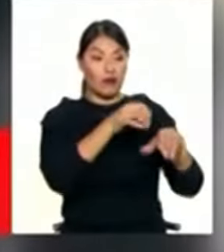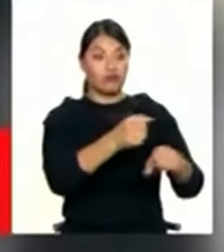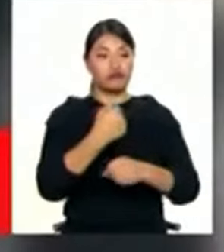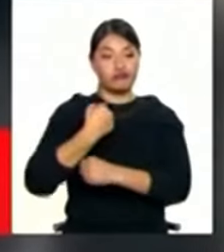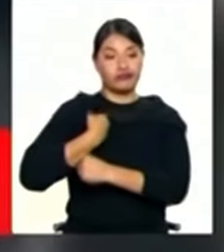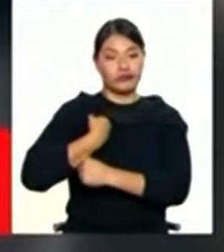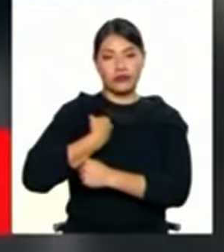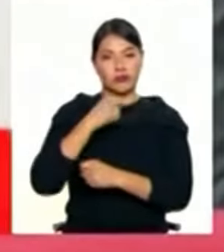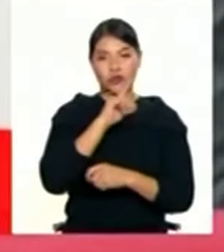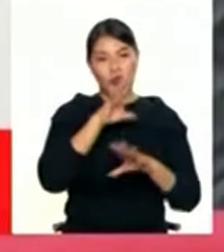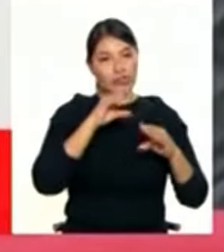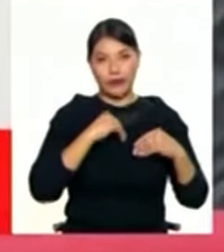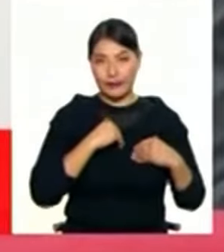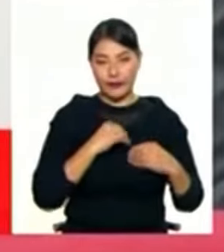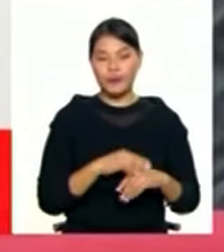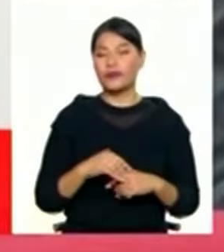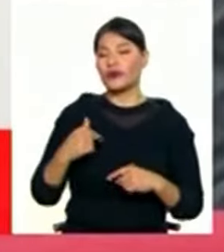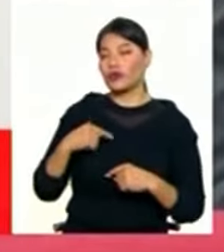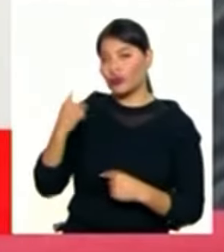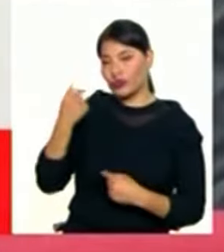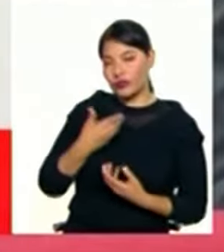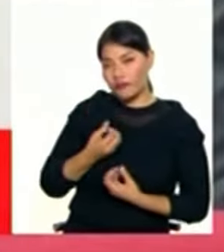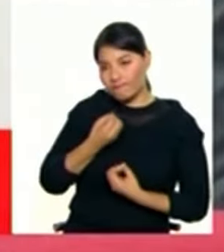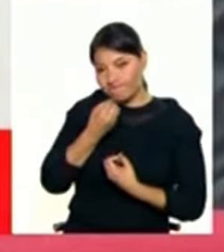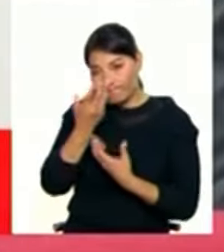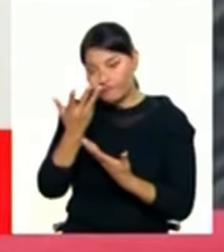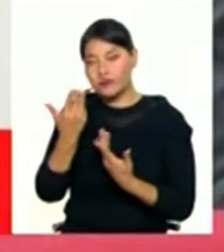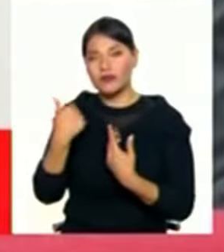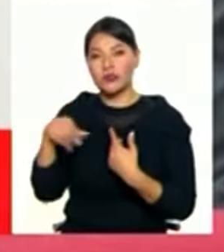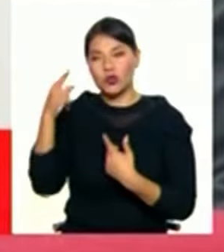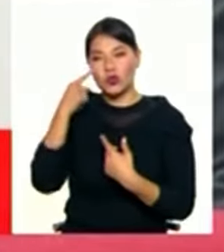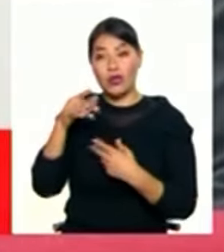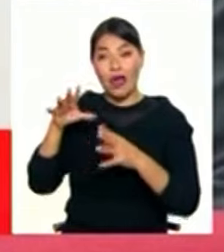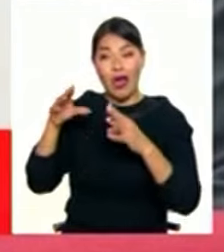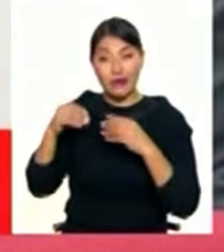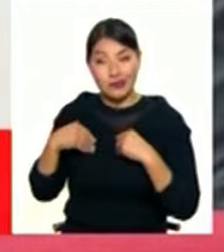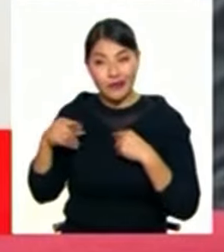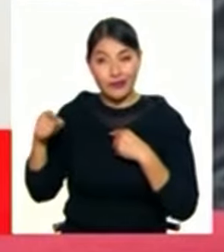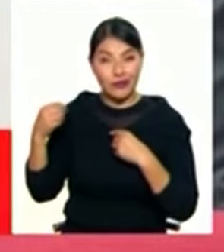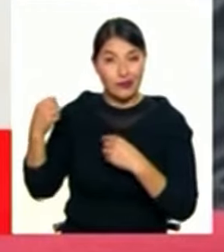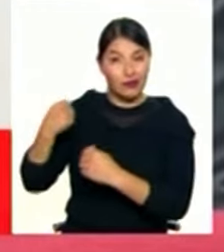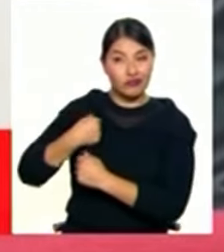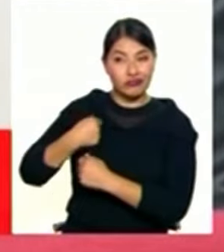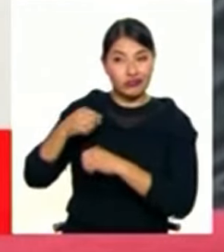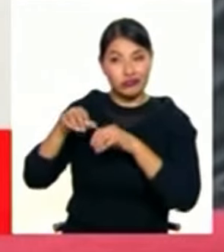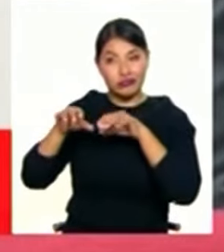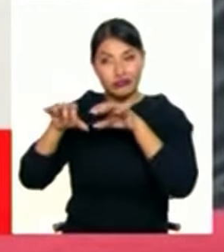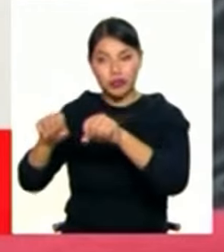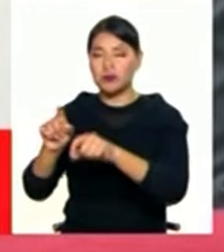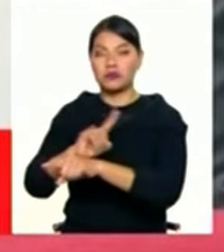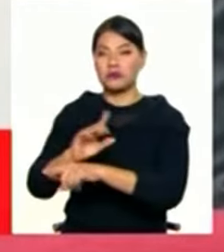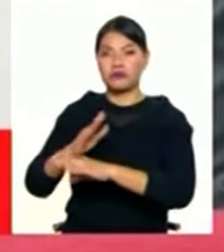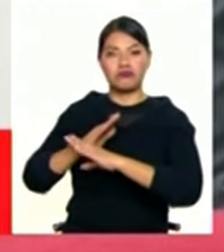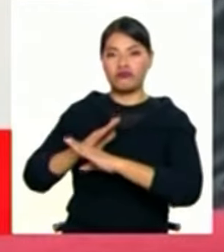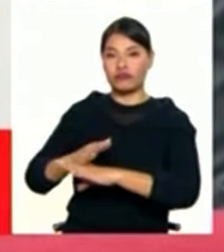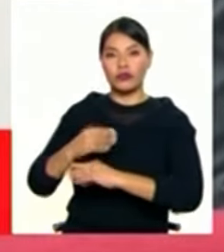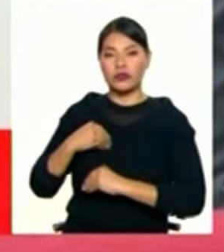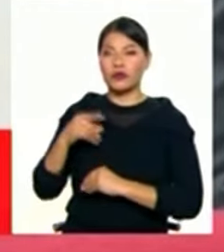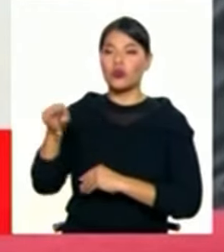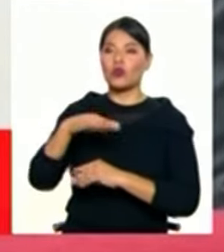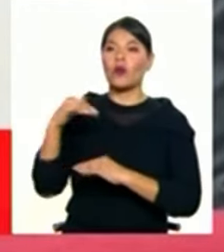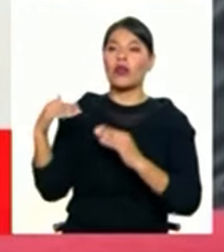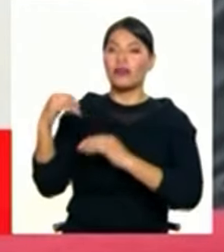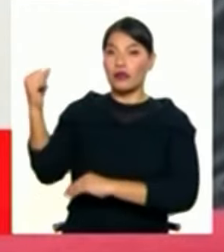queremos expresar nuestro más profundo rechazo a cualquier intento de quebrantamiento del Estado de